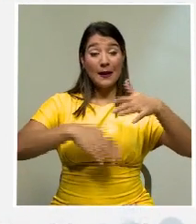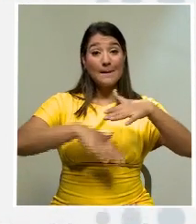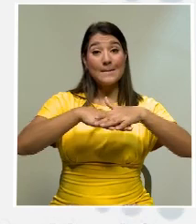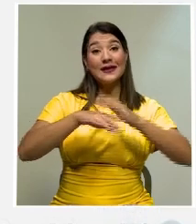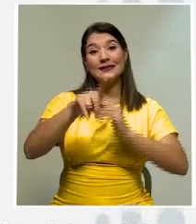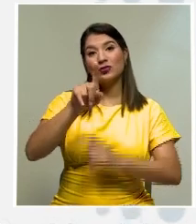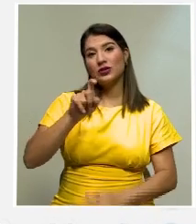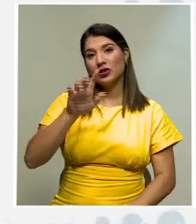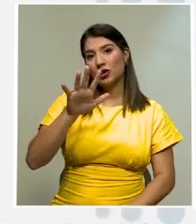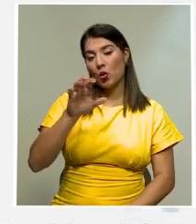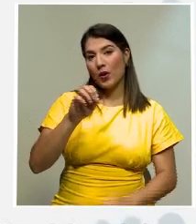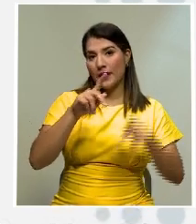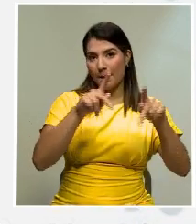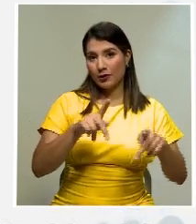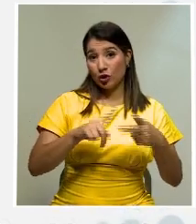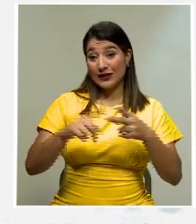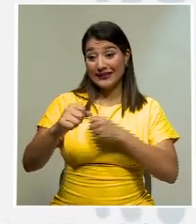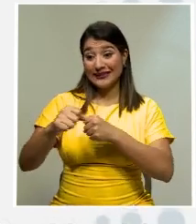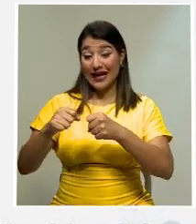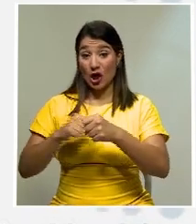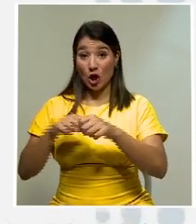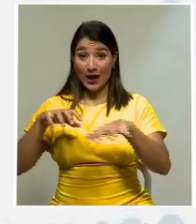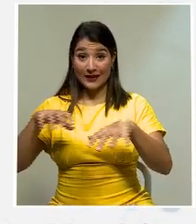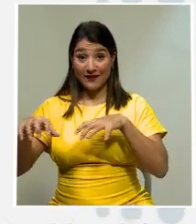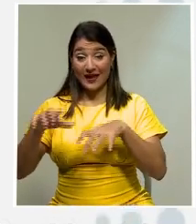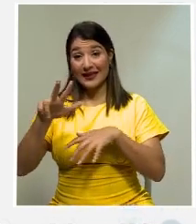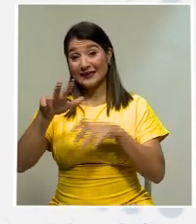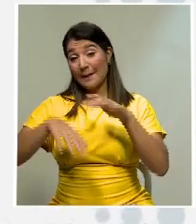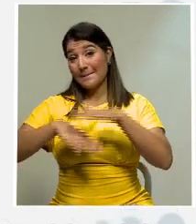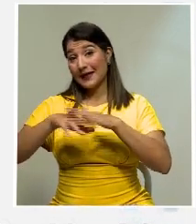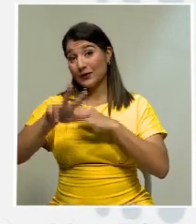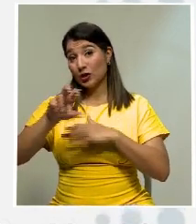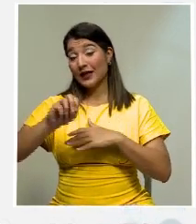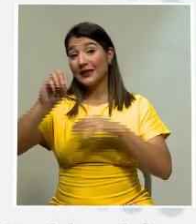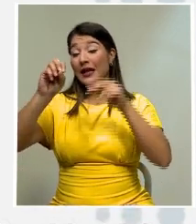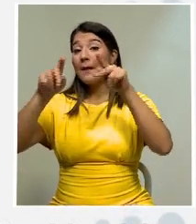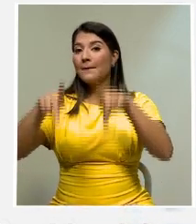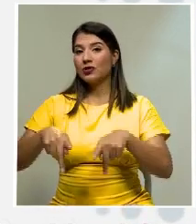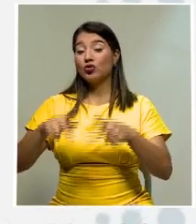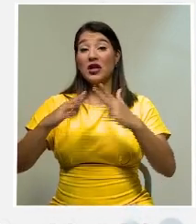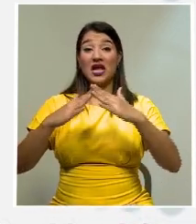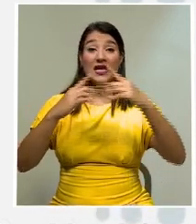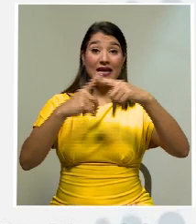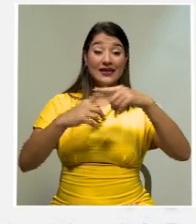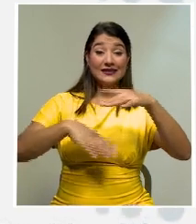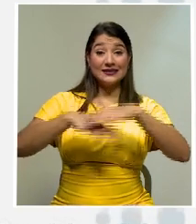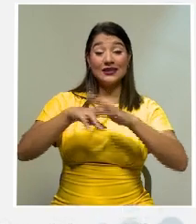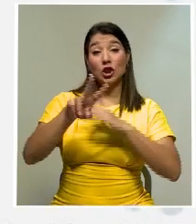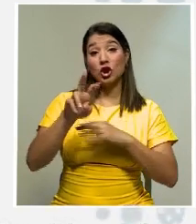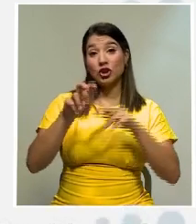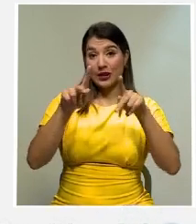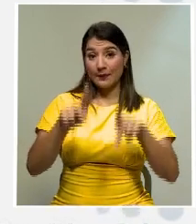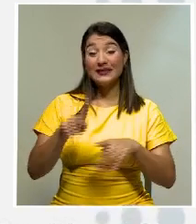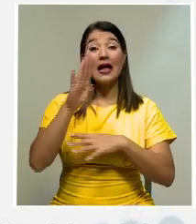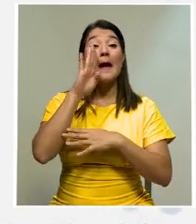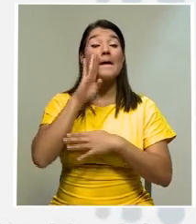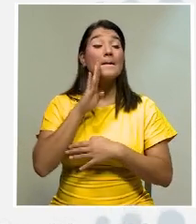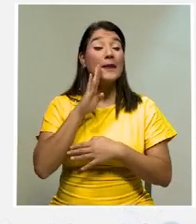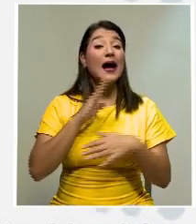150 personas, salones para eventos sociales 30 personas, lugares de culto 200 personas, bares